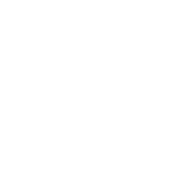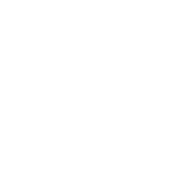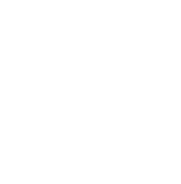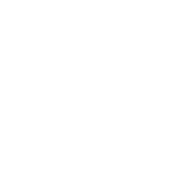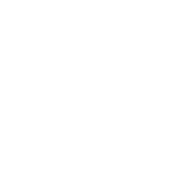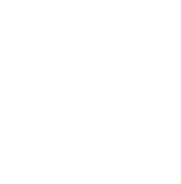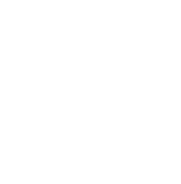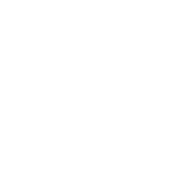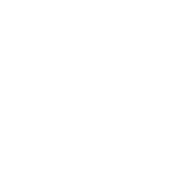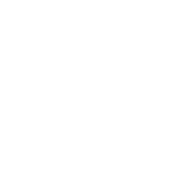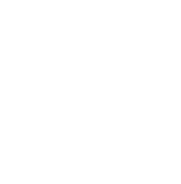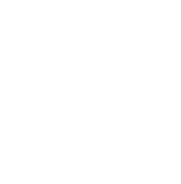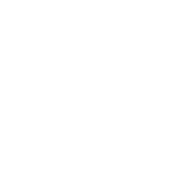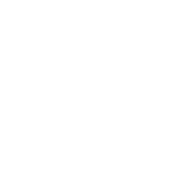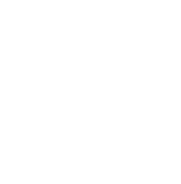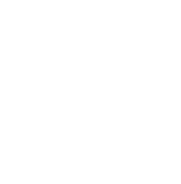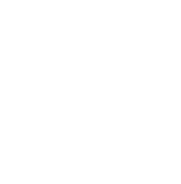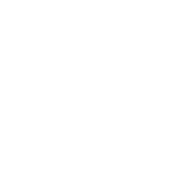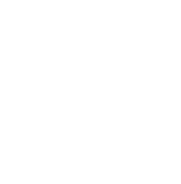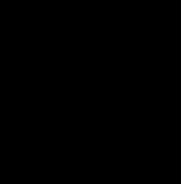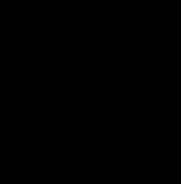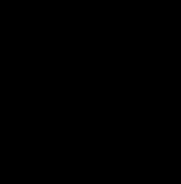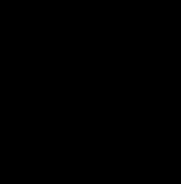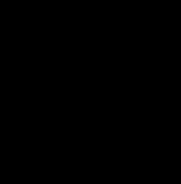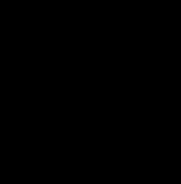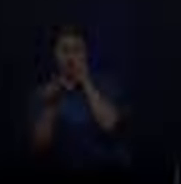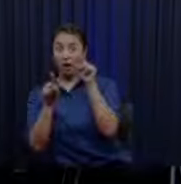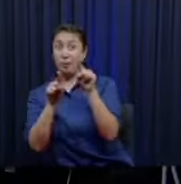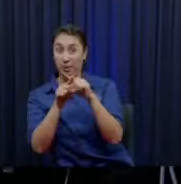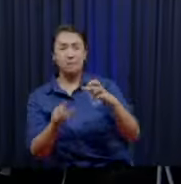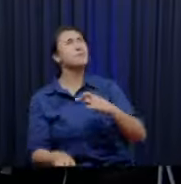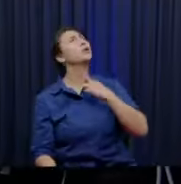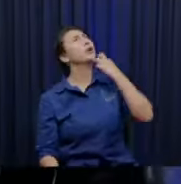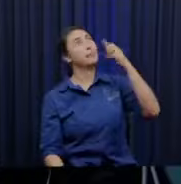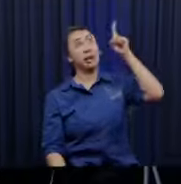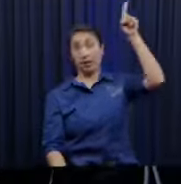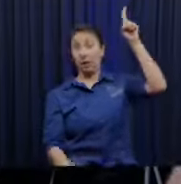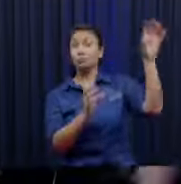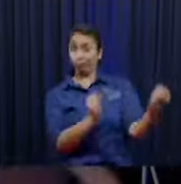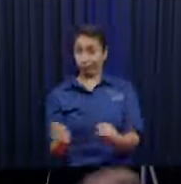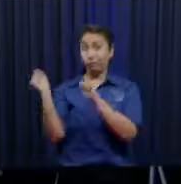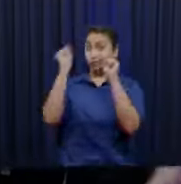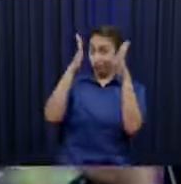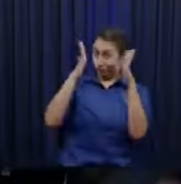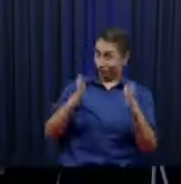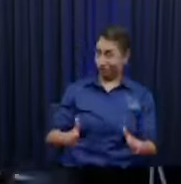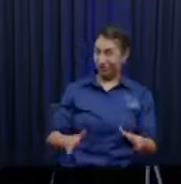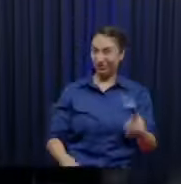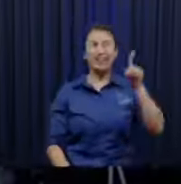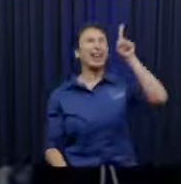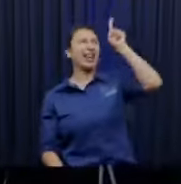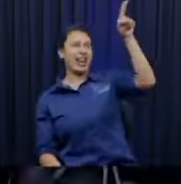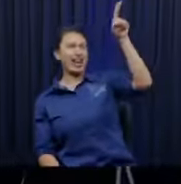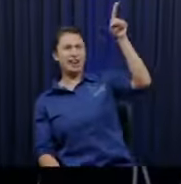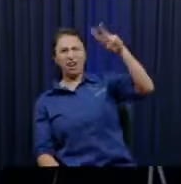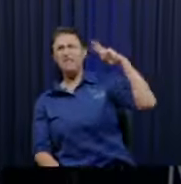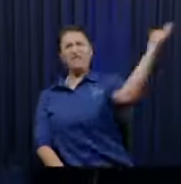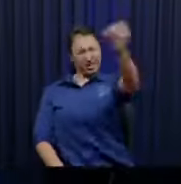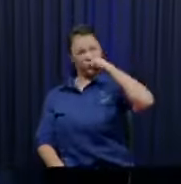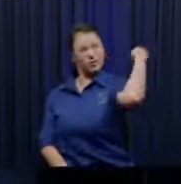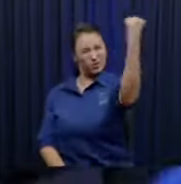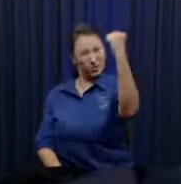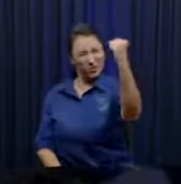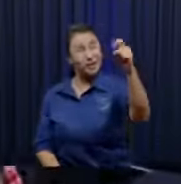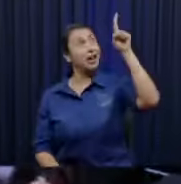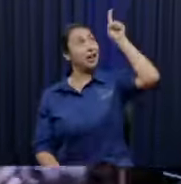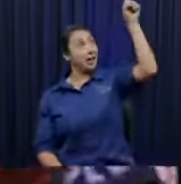Ebenezer Zona 5, en la ciudad de Guatemala. Y proclama al que hirió al